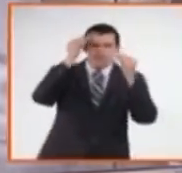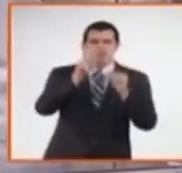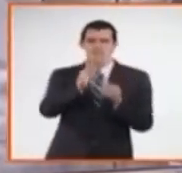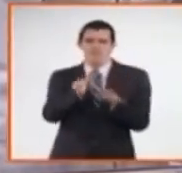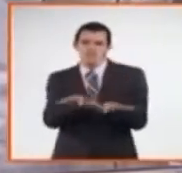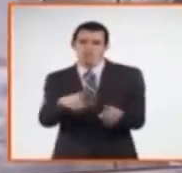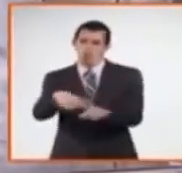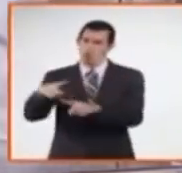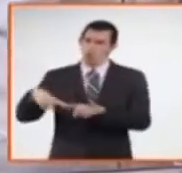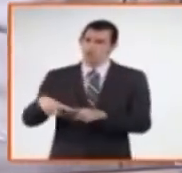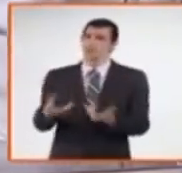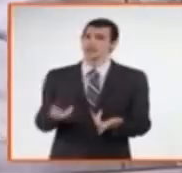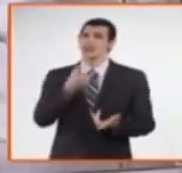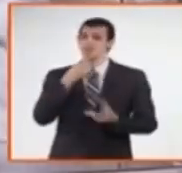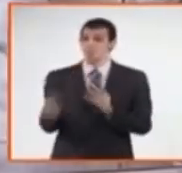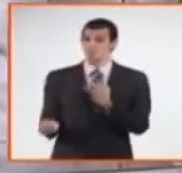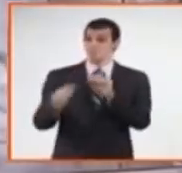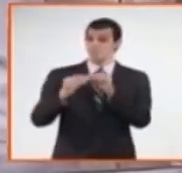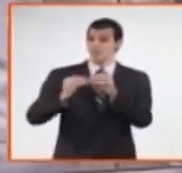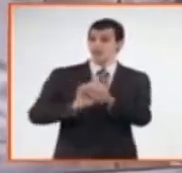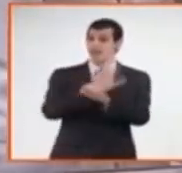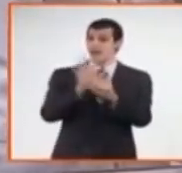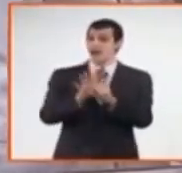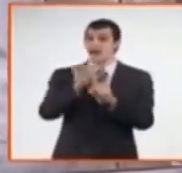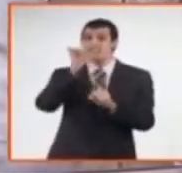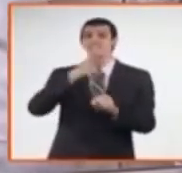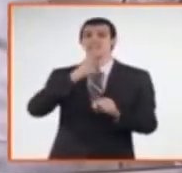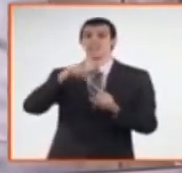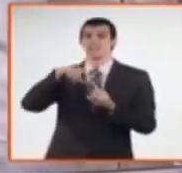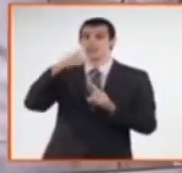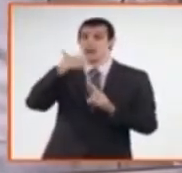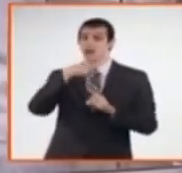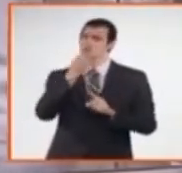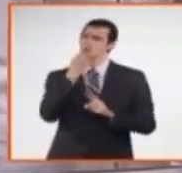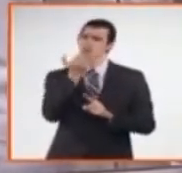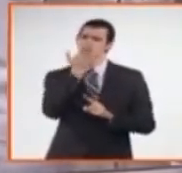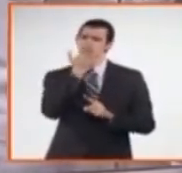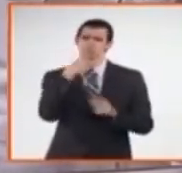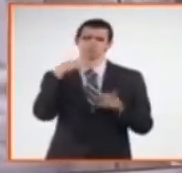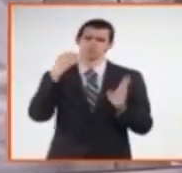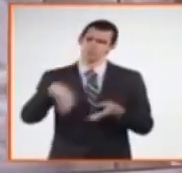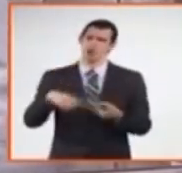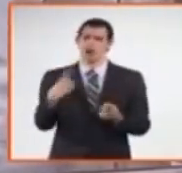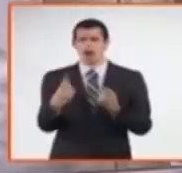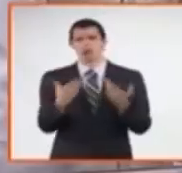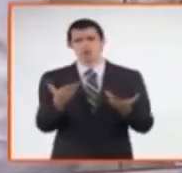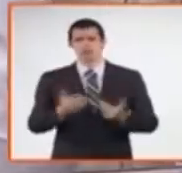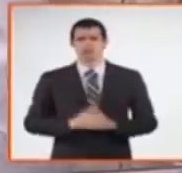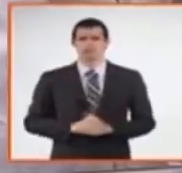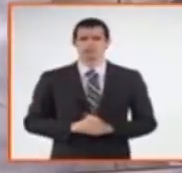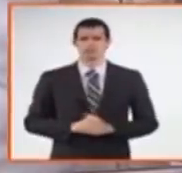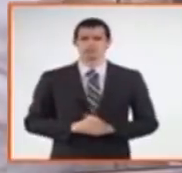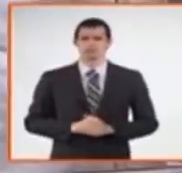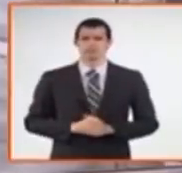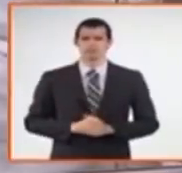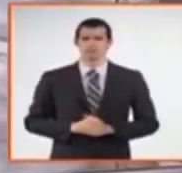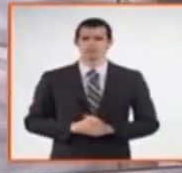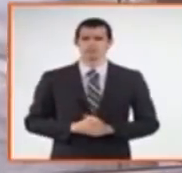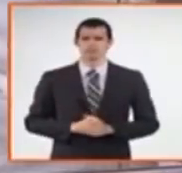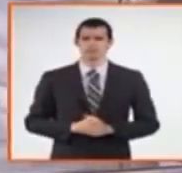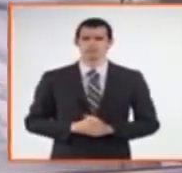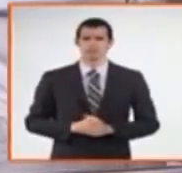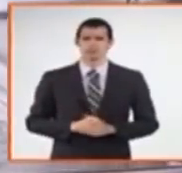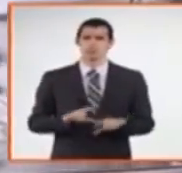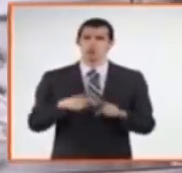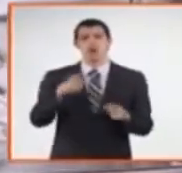menos en título anticuerpos es más débil como norma que la inmunidad en los convalecientes adultos posiblemente a partir del hecho de que